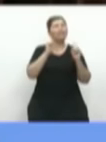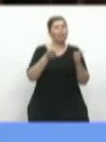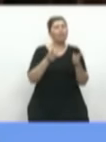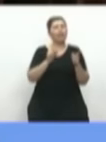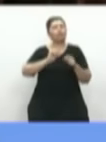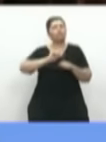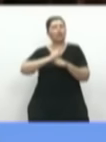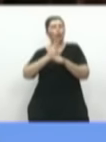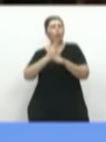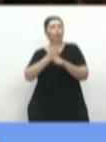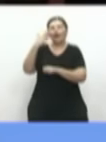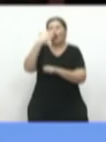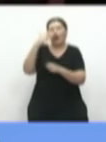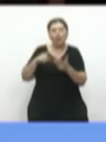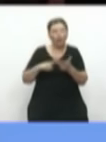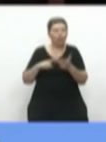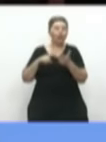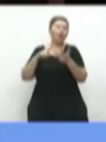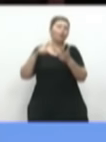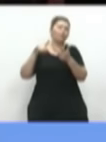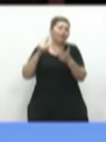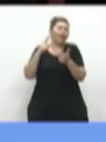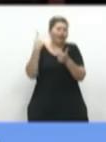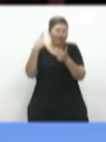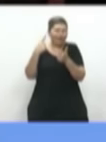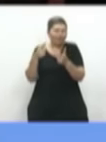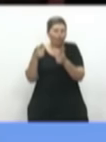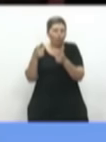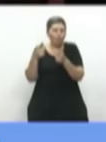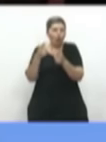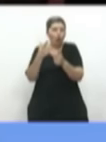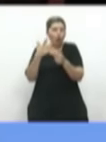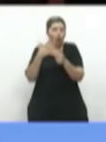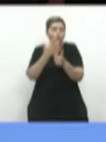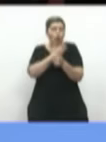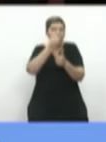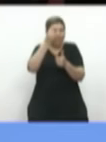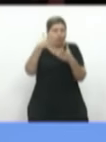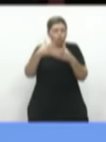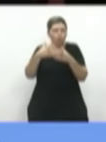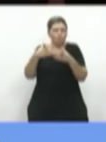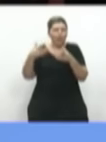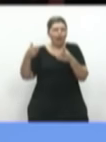A los tipos que vos ponés los canales de televisión y están deseosos de que el gobierno fracase.